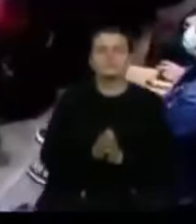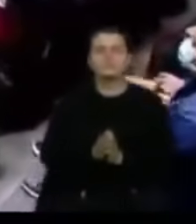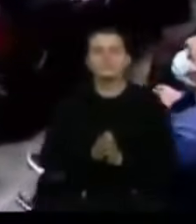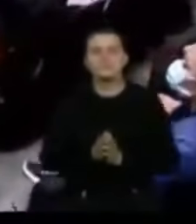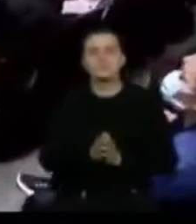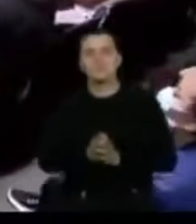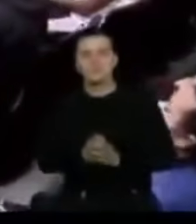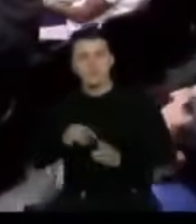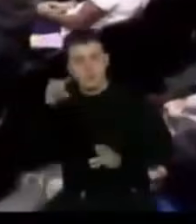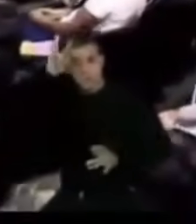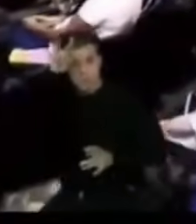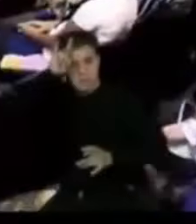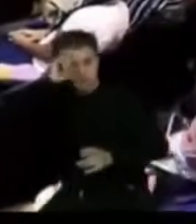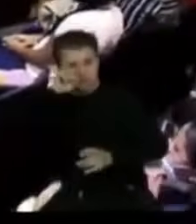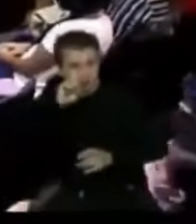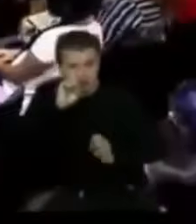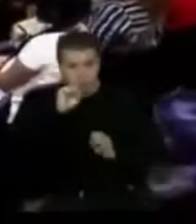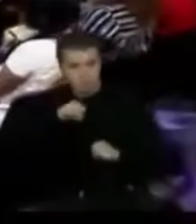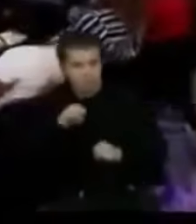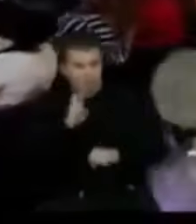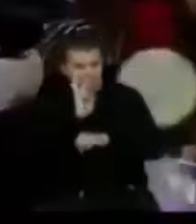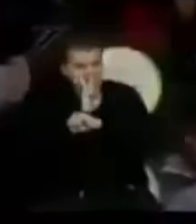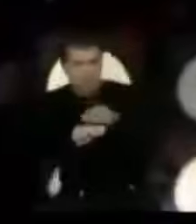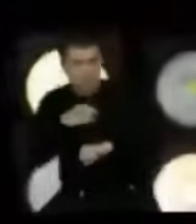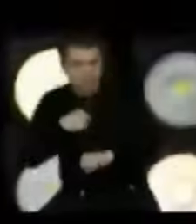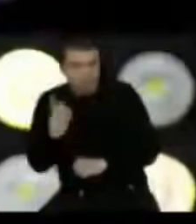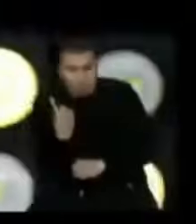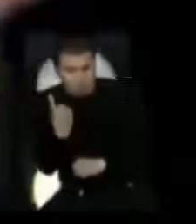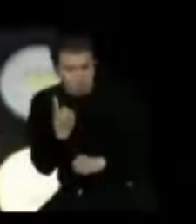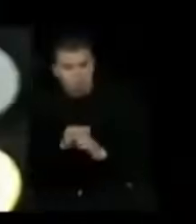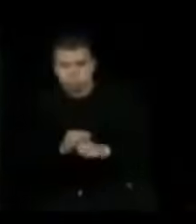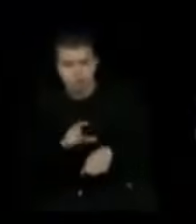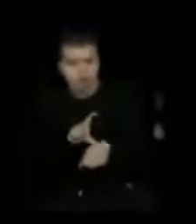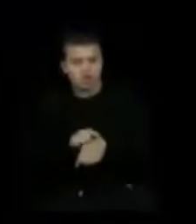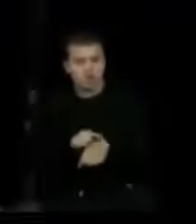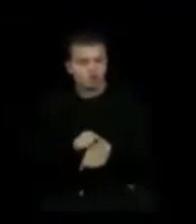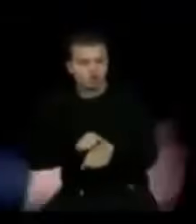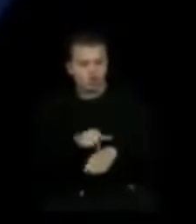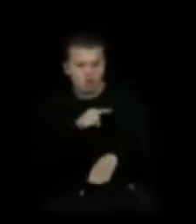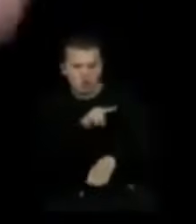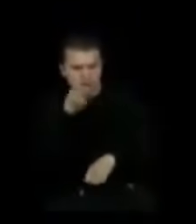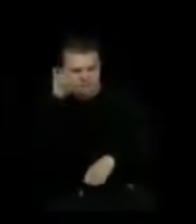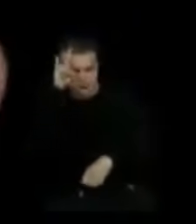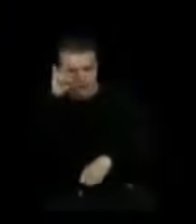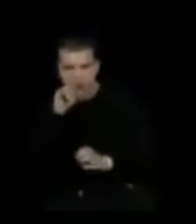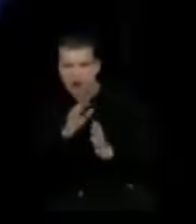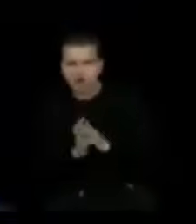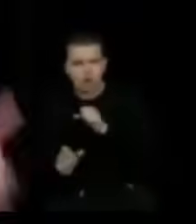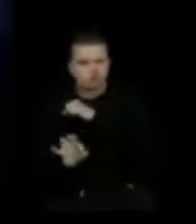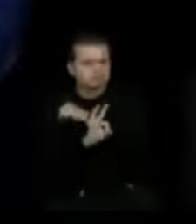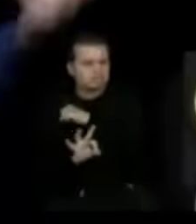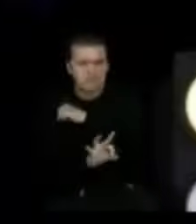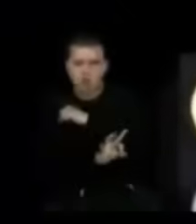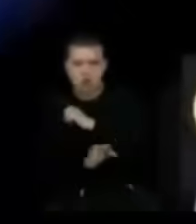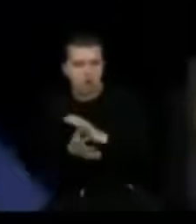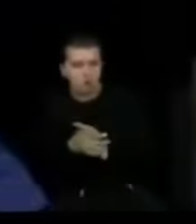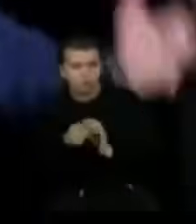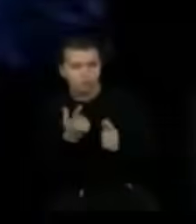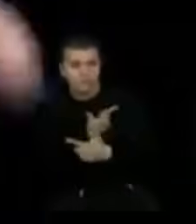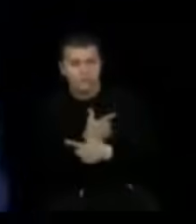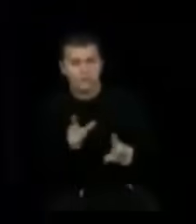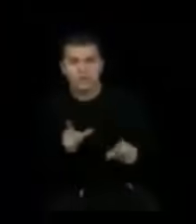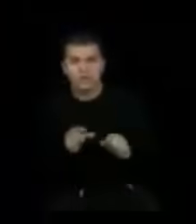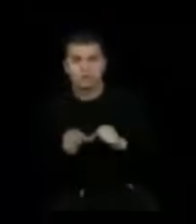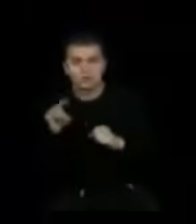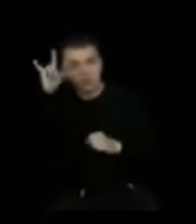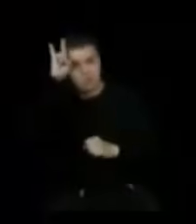A ese demonio usted no lo puede vencer. No hay doctor, medicina, psiquiatría, psiquiatra que lo pueda liberar de un